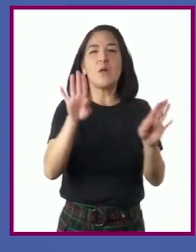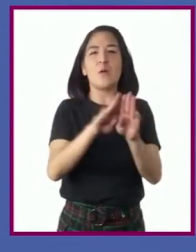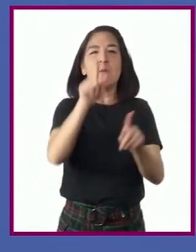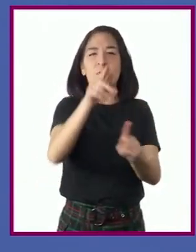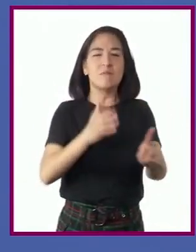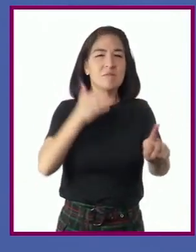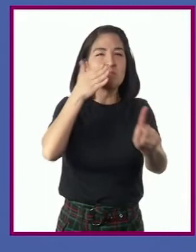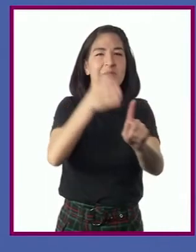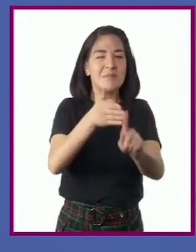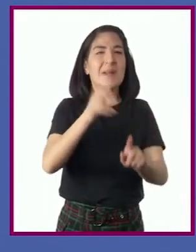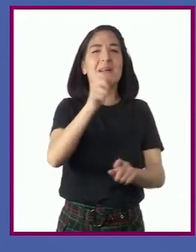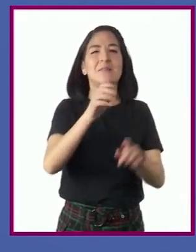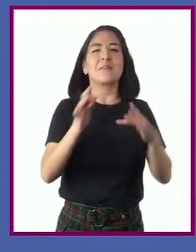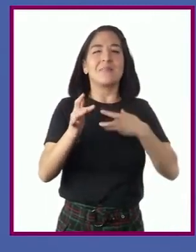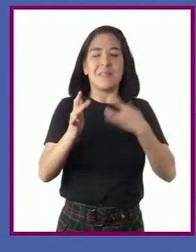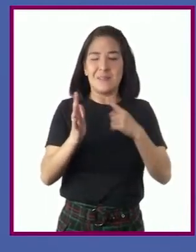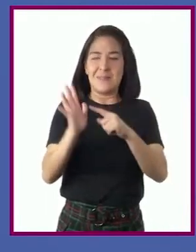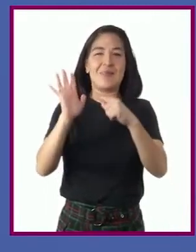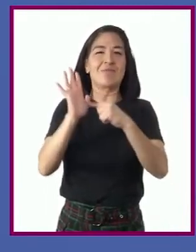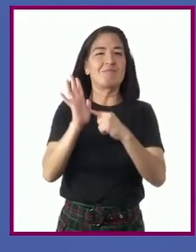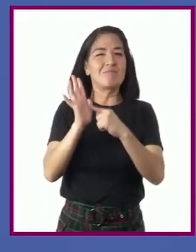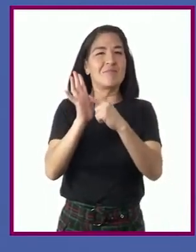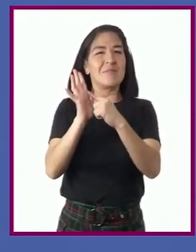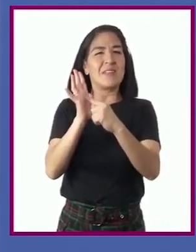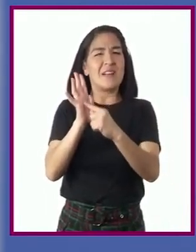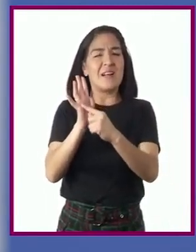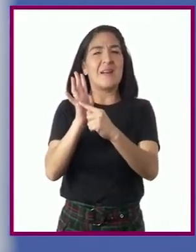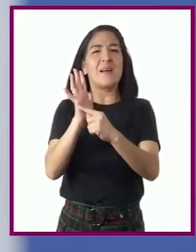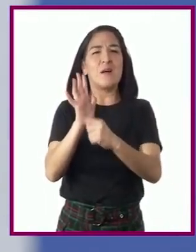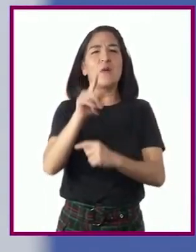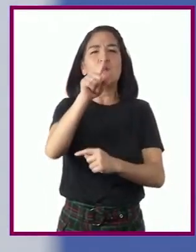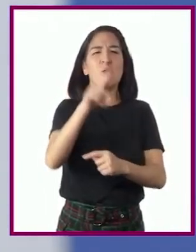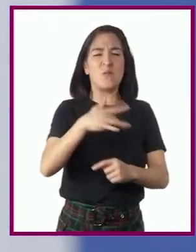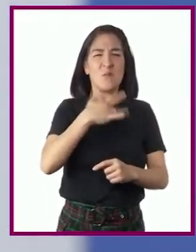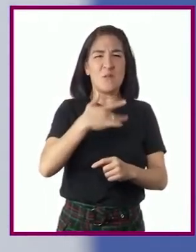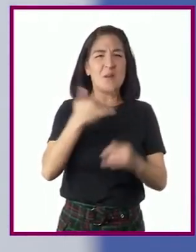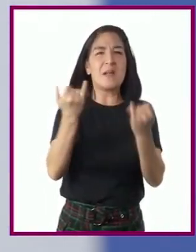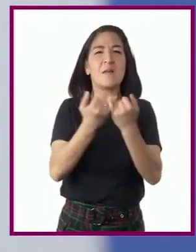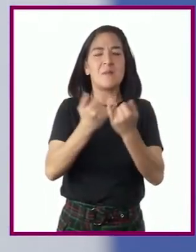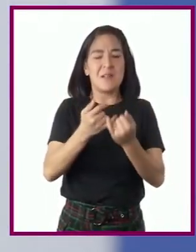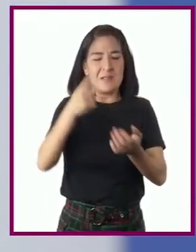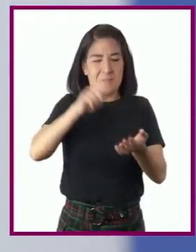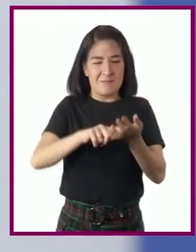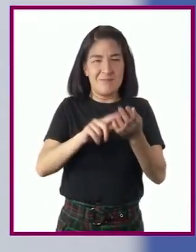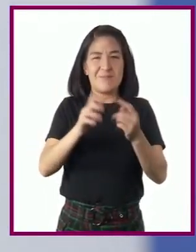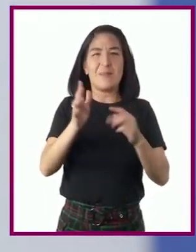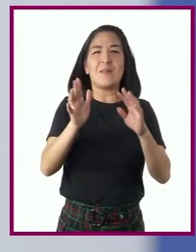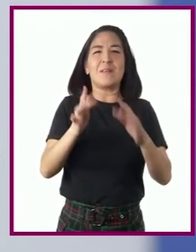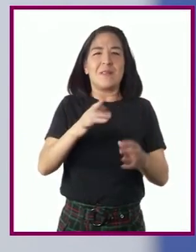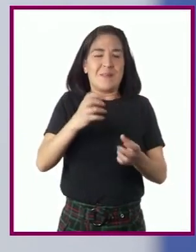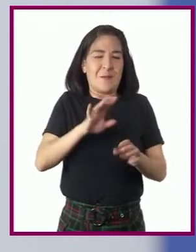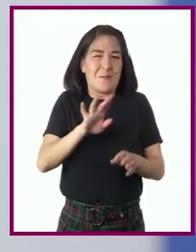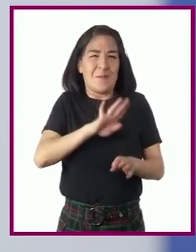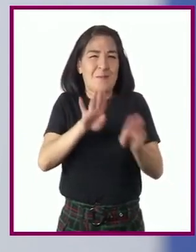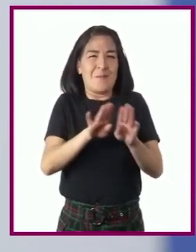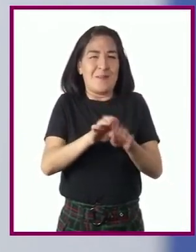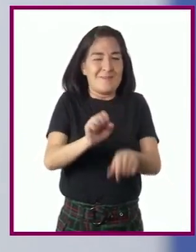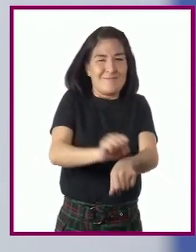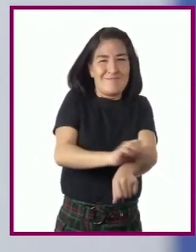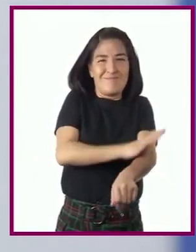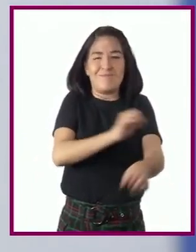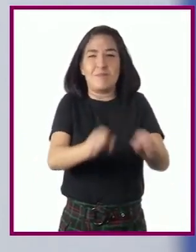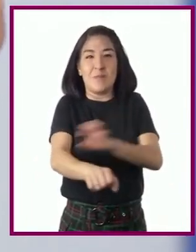enfocándote en lo que sientes al recorrer tu mano y en lo que sientes en tu dedo índice. Si en algún momento